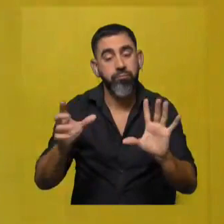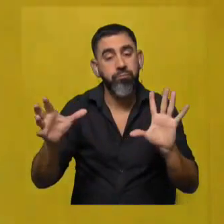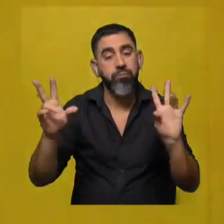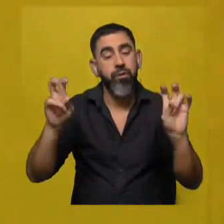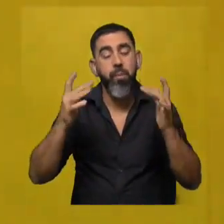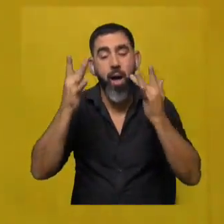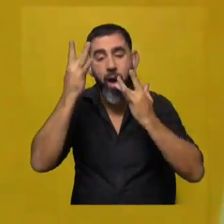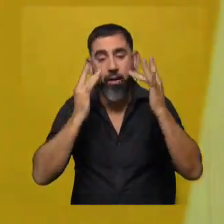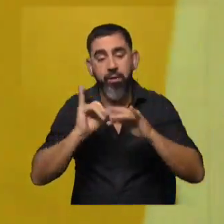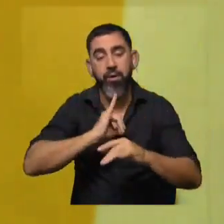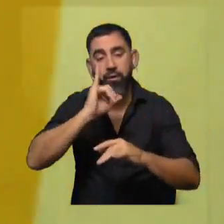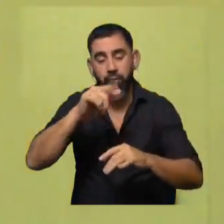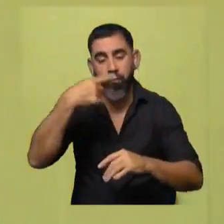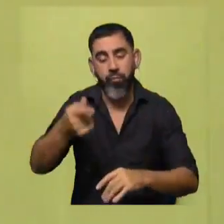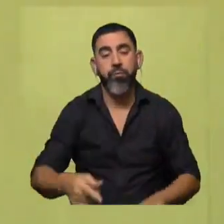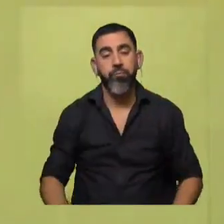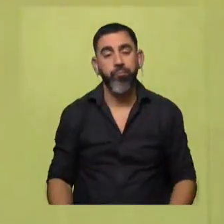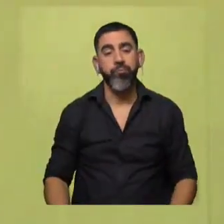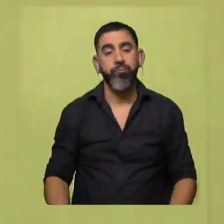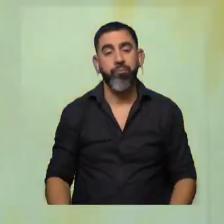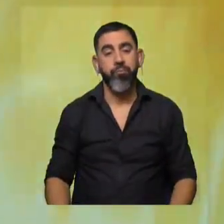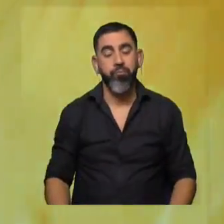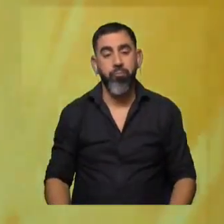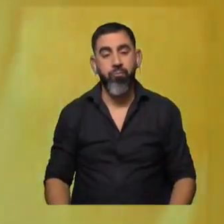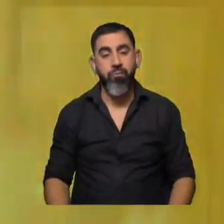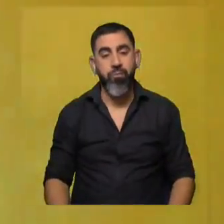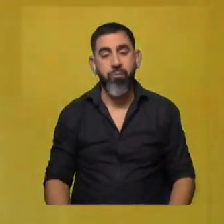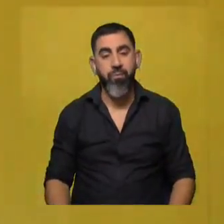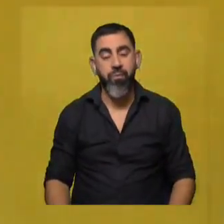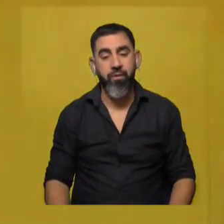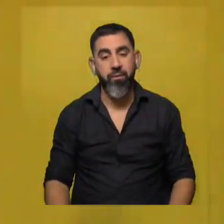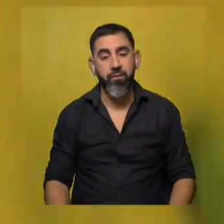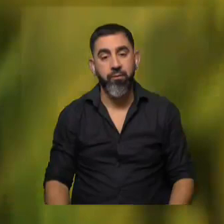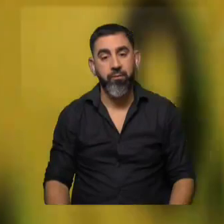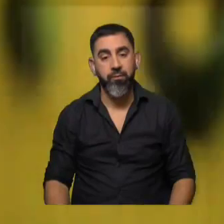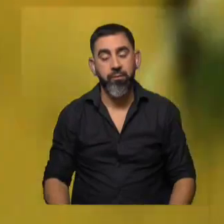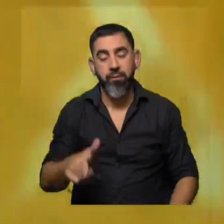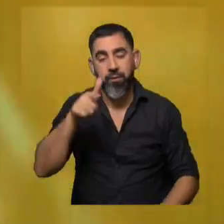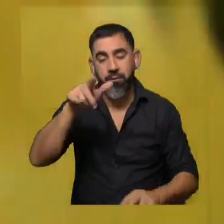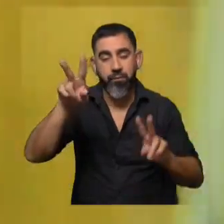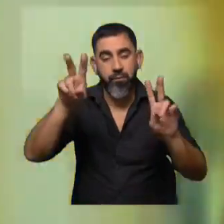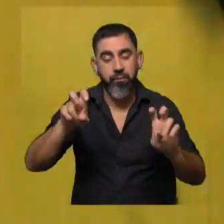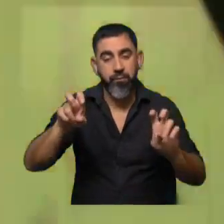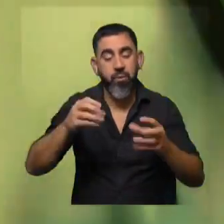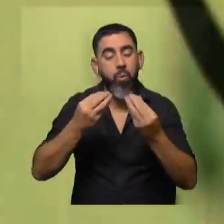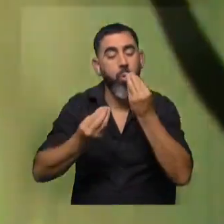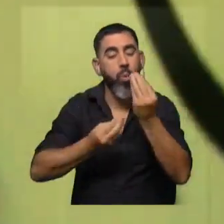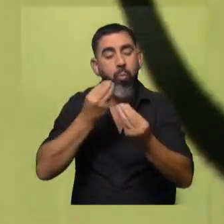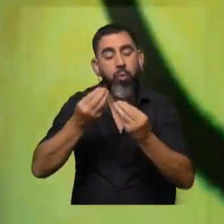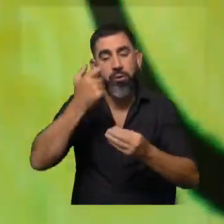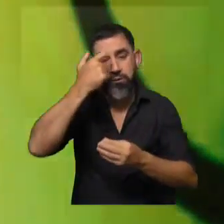arte. Vamos a tener ese informe y una vez más, y ya vamos a entrar directamente en tema, vamos a poder ver cómo